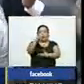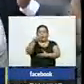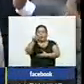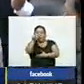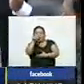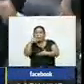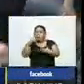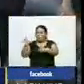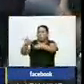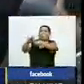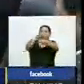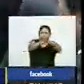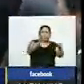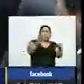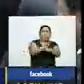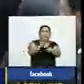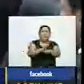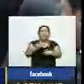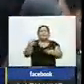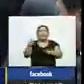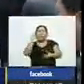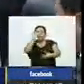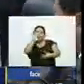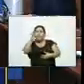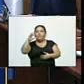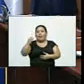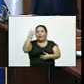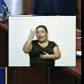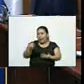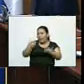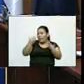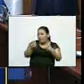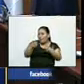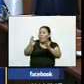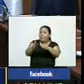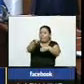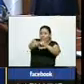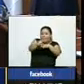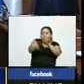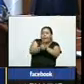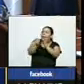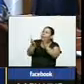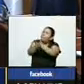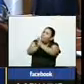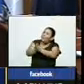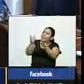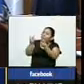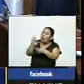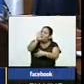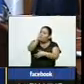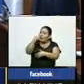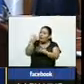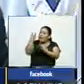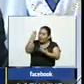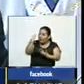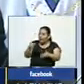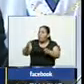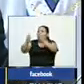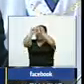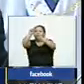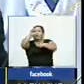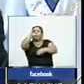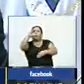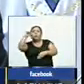por unanimidad de los... 90 días de prórroga es lo que solicitará la Asamblea Legislativa a la Sala de lo Constitucional para